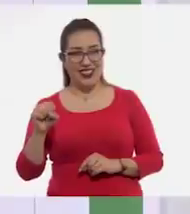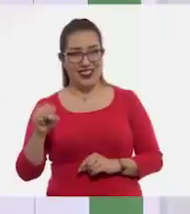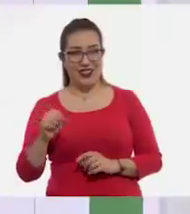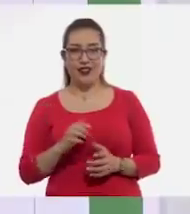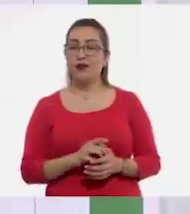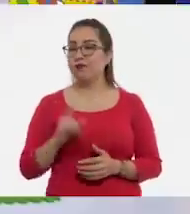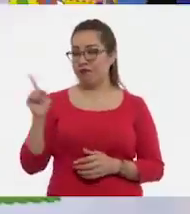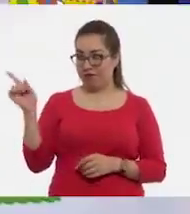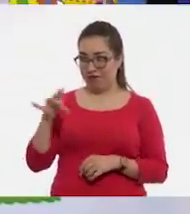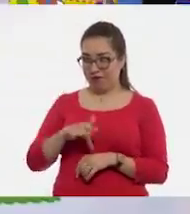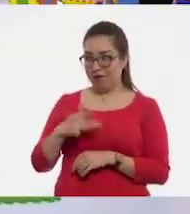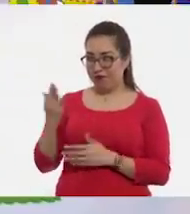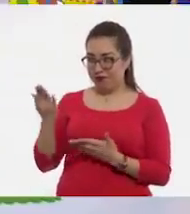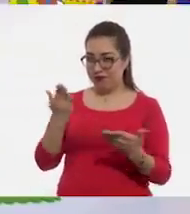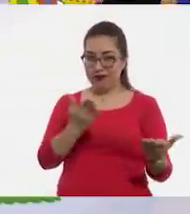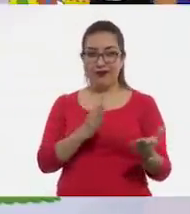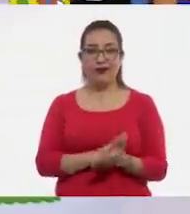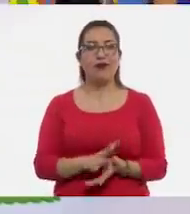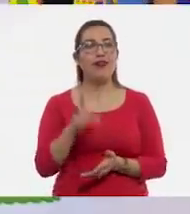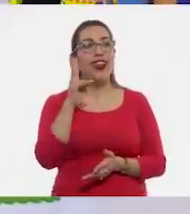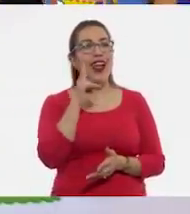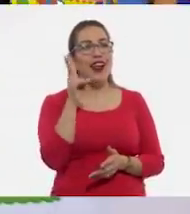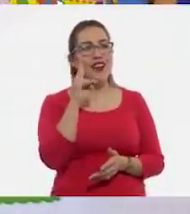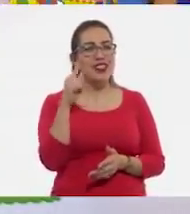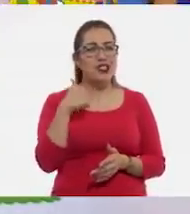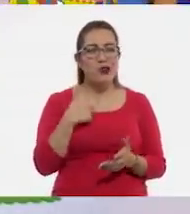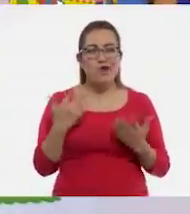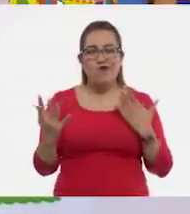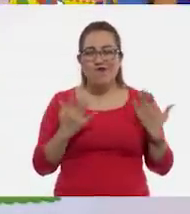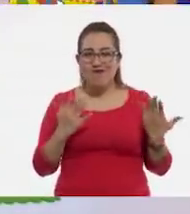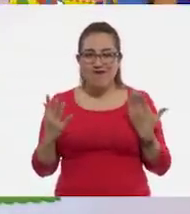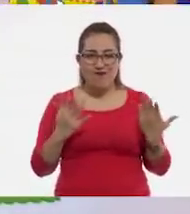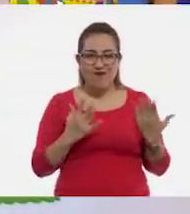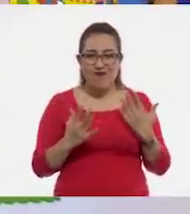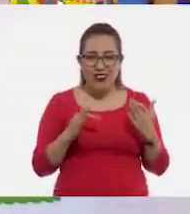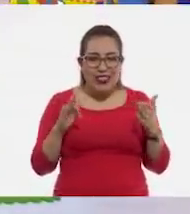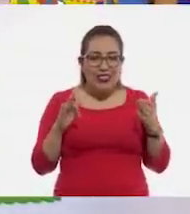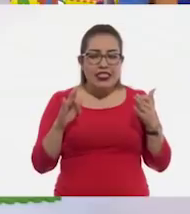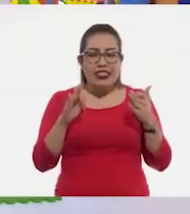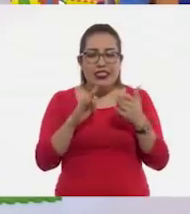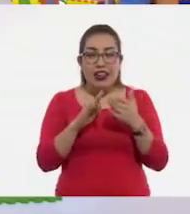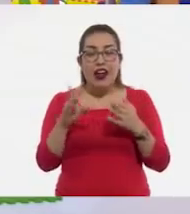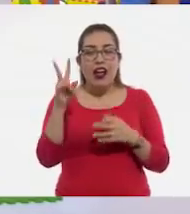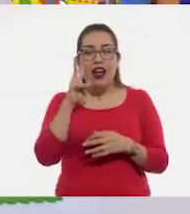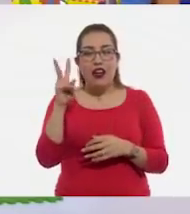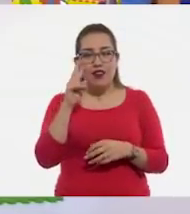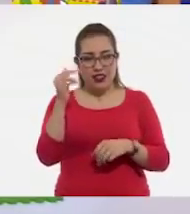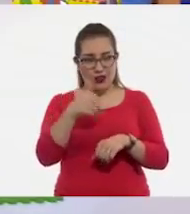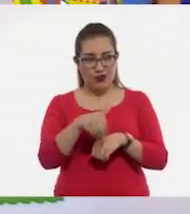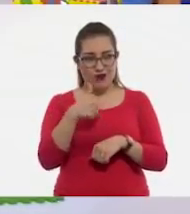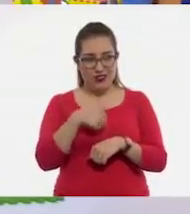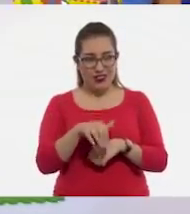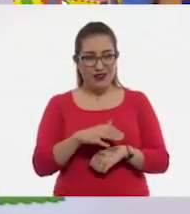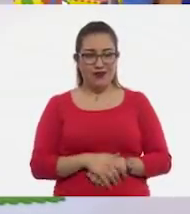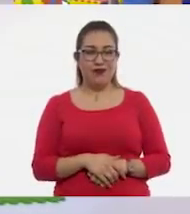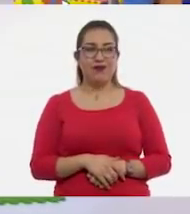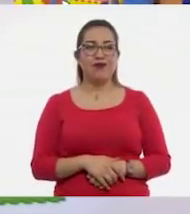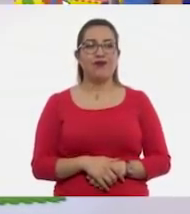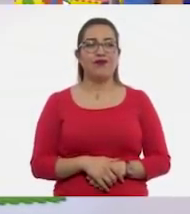Te toca tirar. Muy bien. A ver si puedo igualar, acercarme cuando menos, o rebasar a la maestra Rosalba.